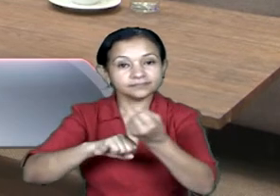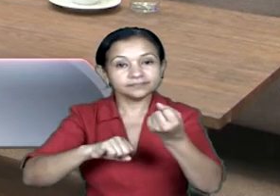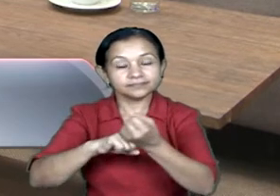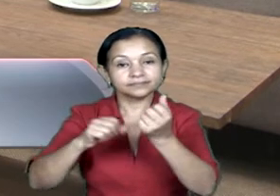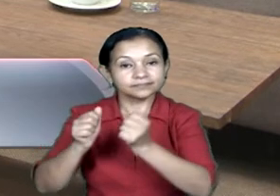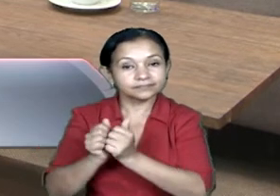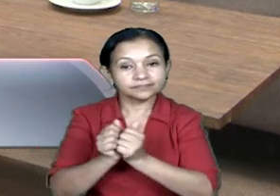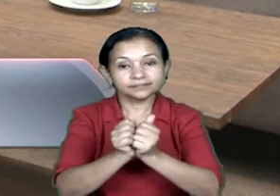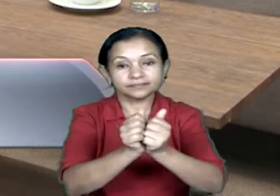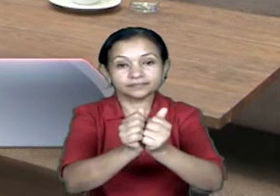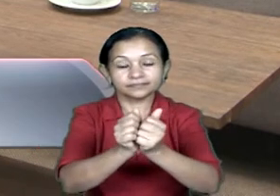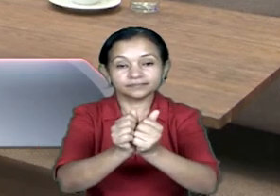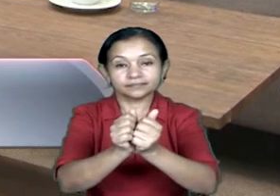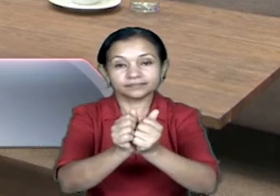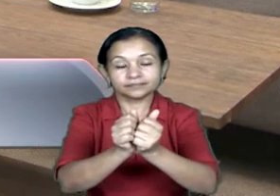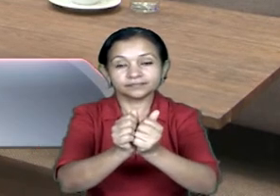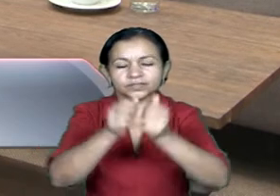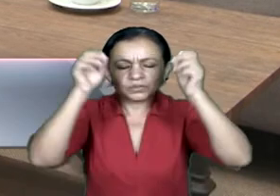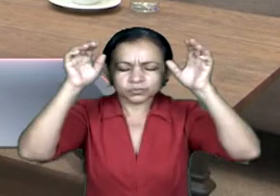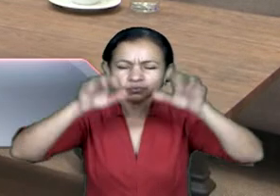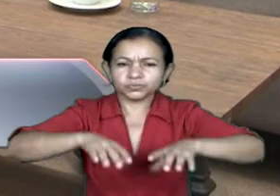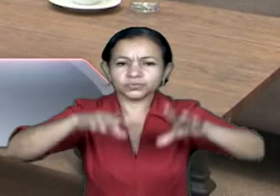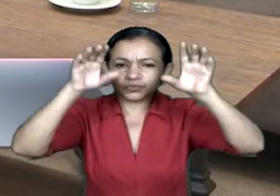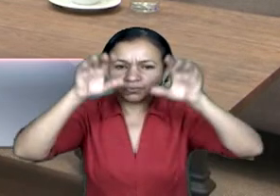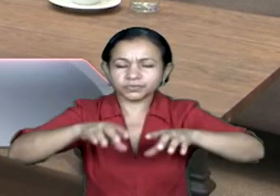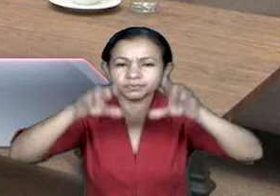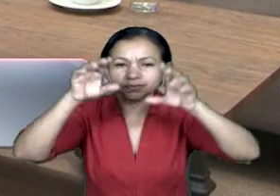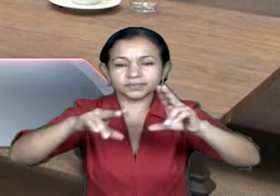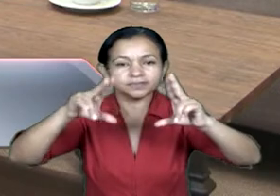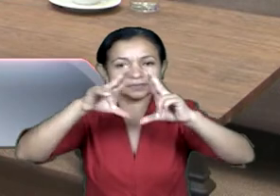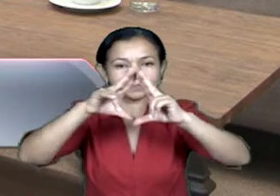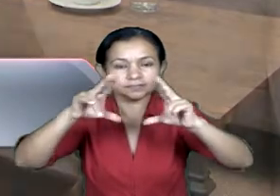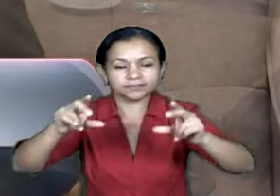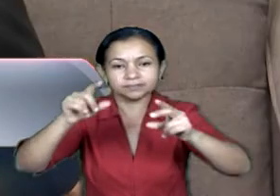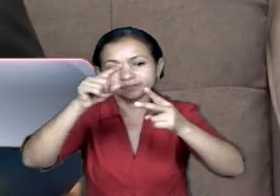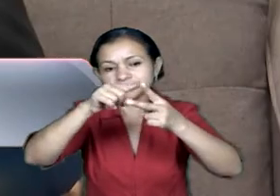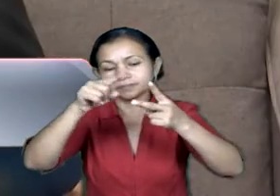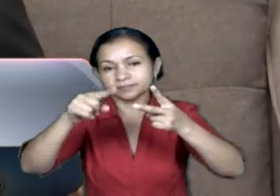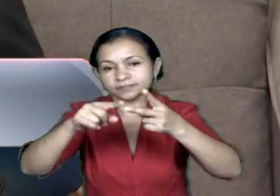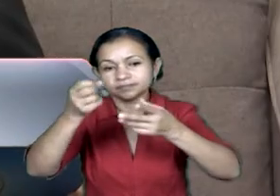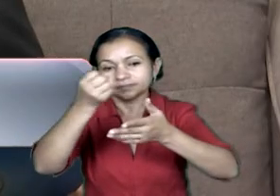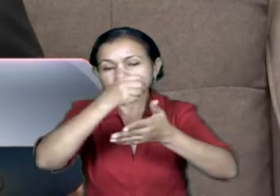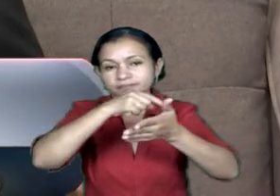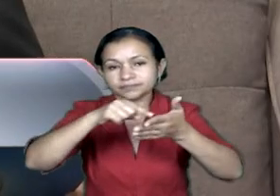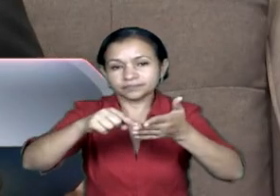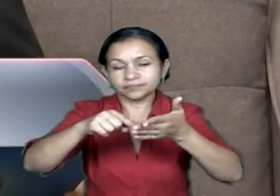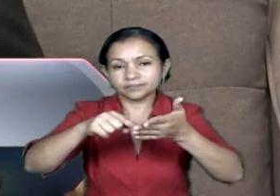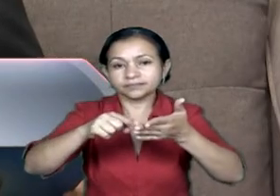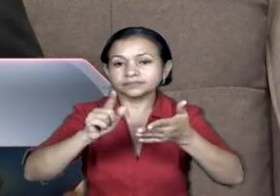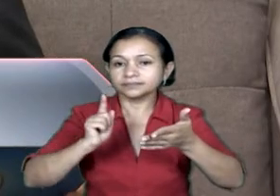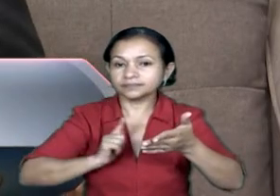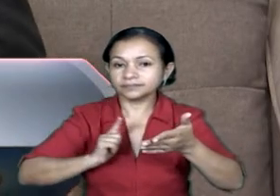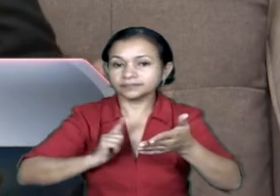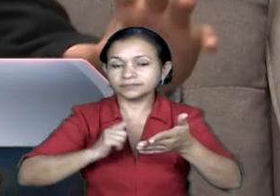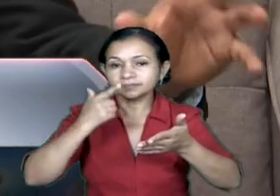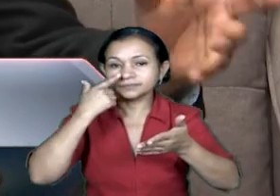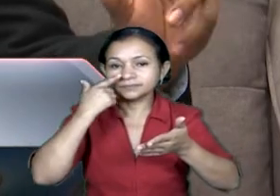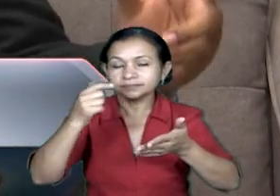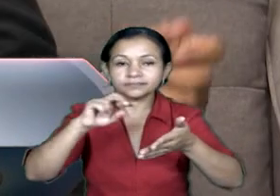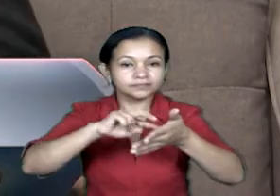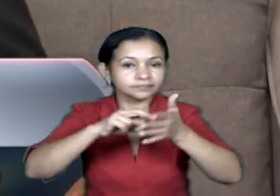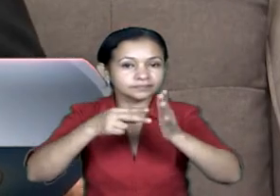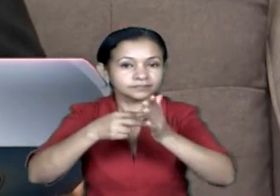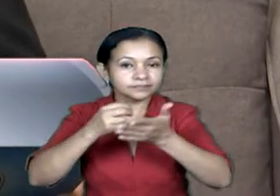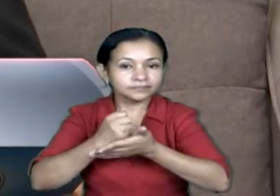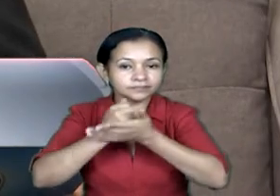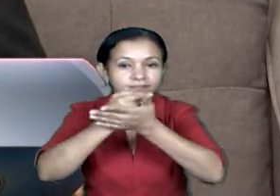acompañamiento solidario a partir de los dos frentes lluviosos que afectaron a nuestro país. Esta semana también tuvimos en conocimiento de qué va a consistir. ¿Nos puede